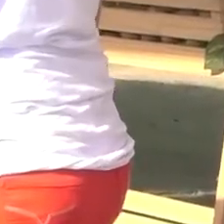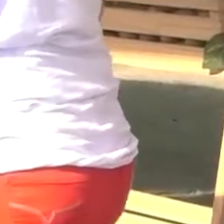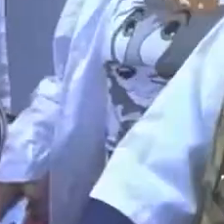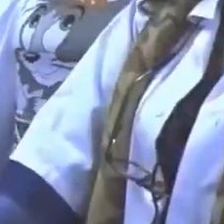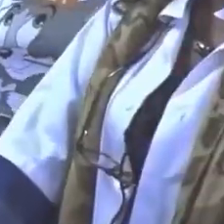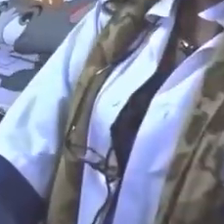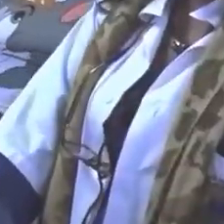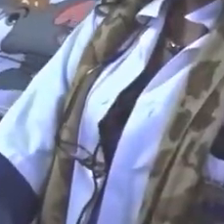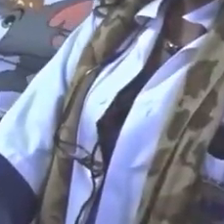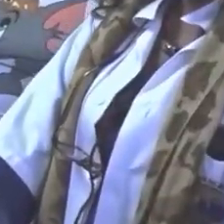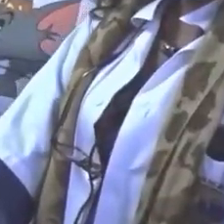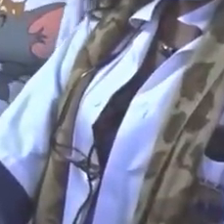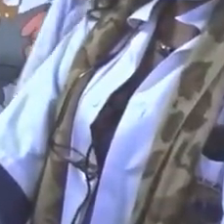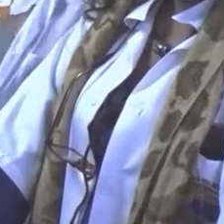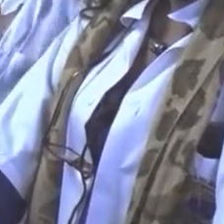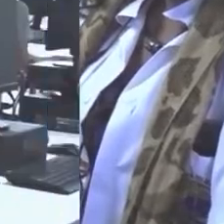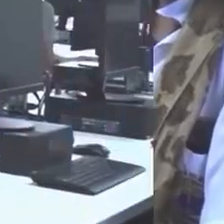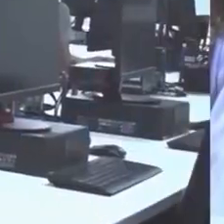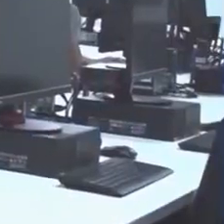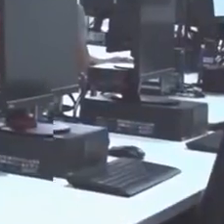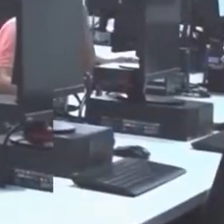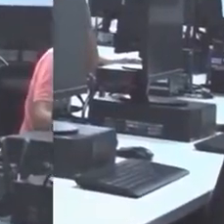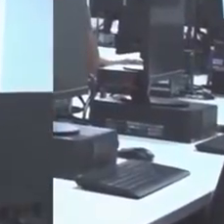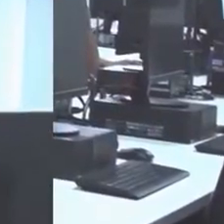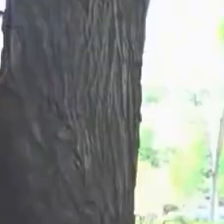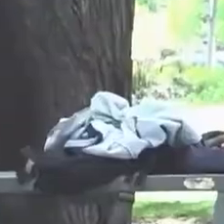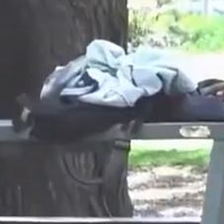¡Gracias! ¡Gracias!